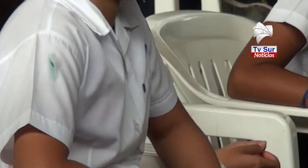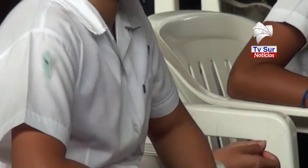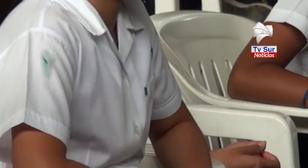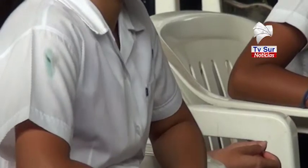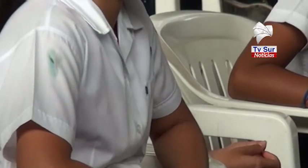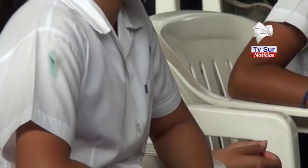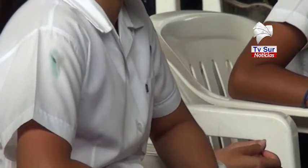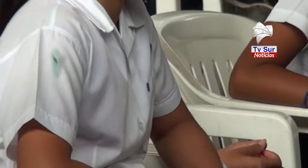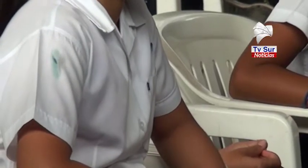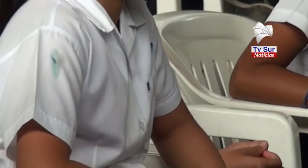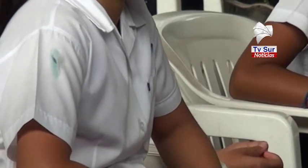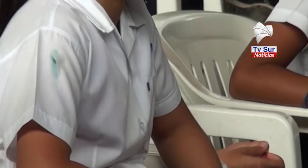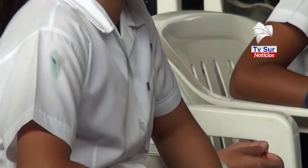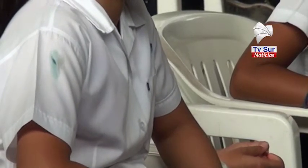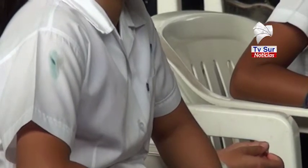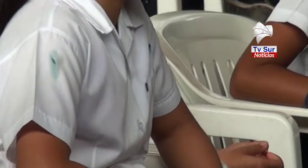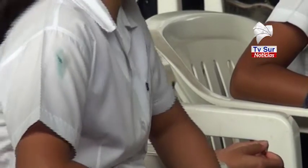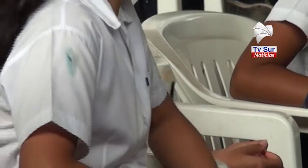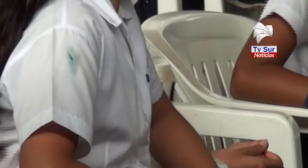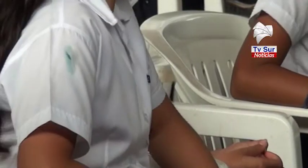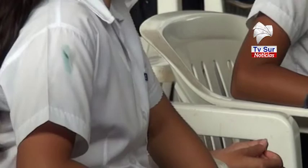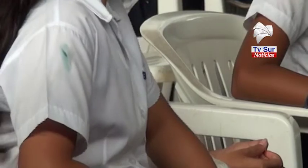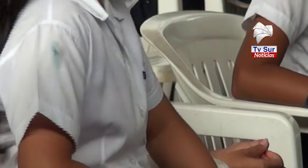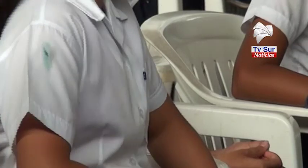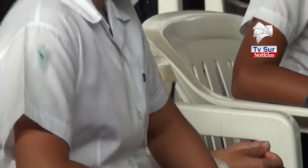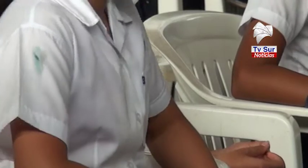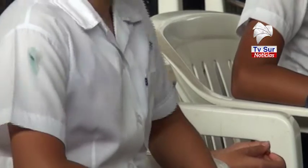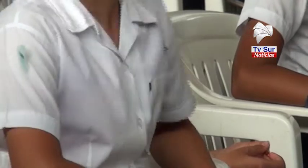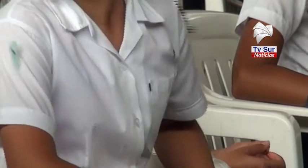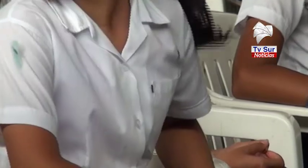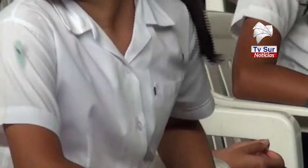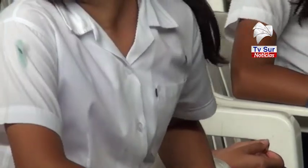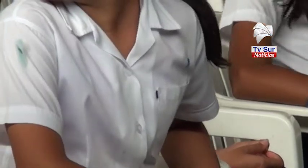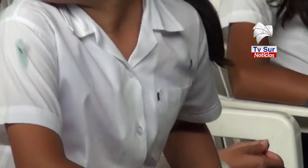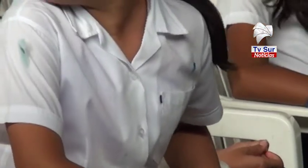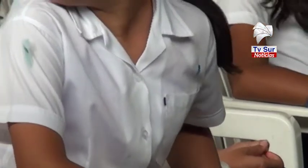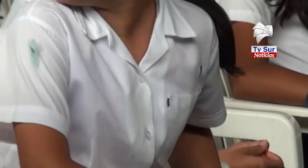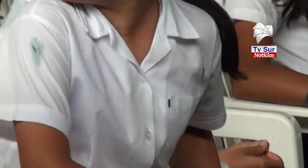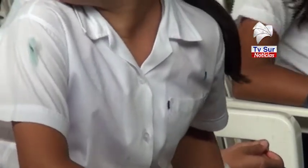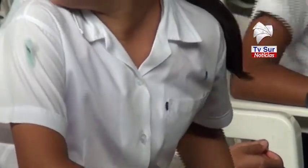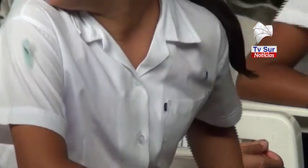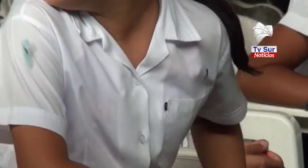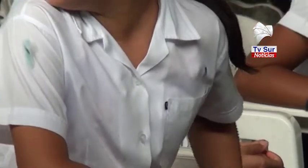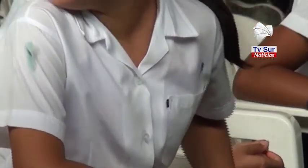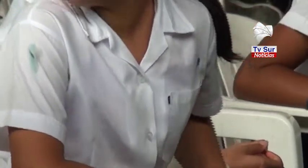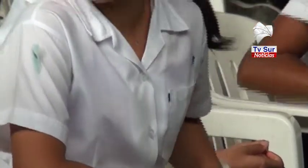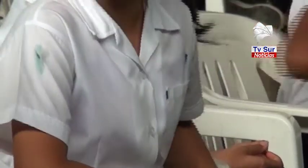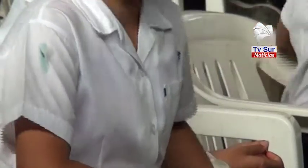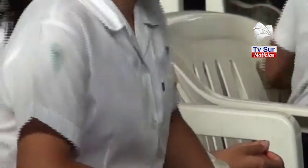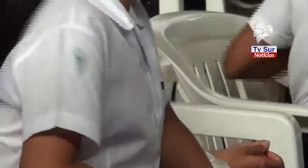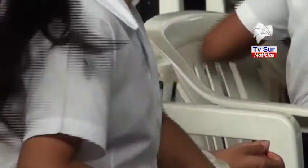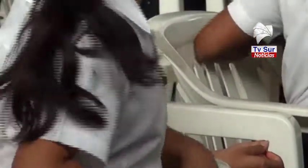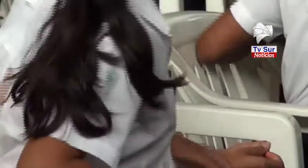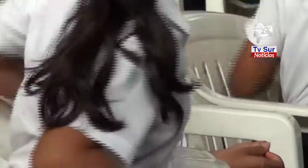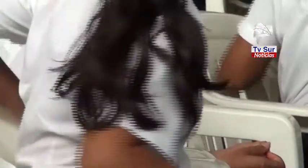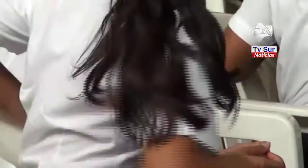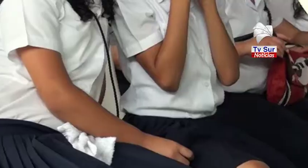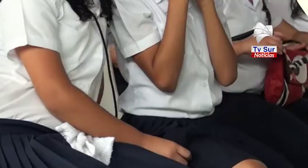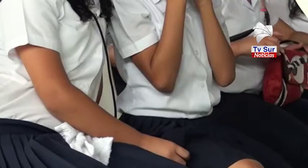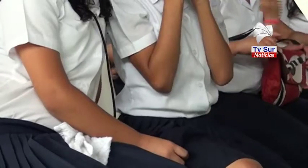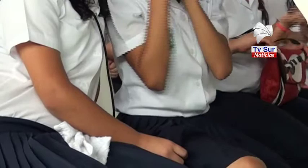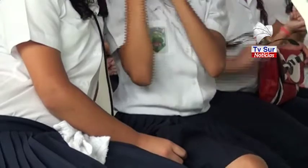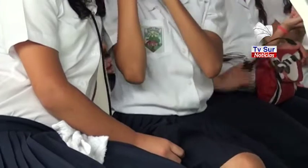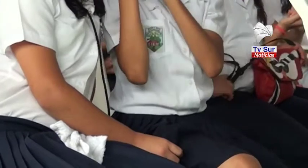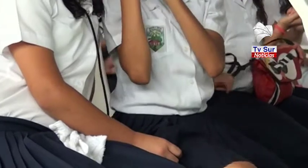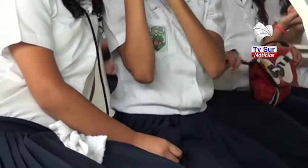con diferentes materiales. Es por eso que la semana del 13 al 17 de abril estará enfocada a la capacitación de docentes para que desarrollen